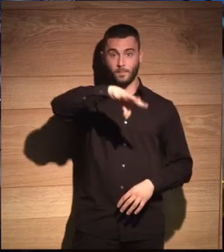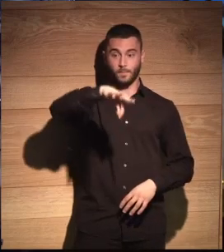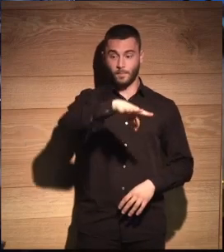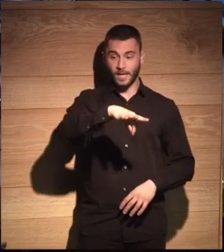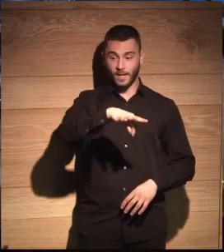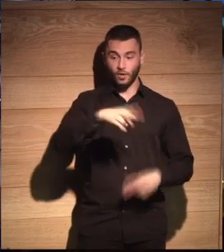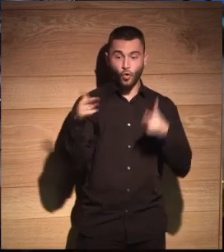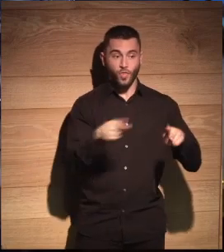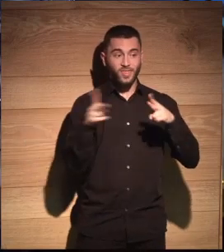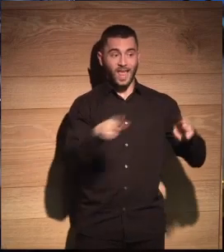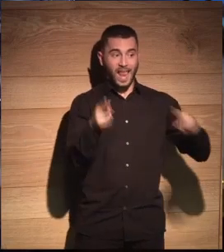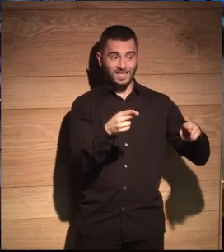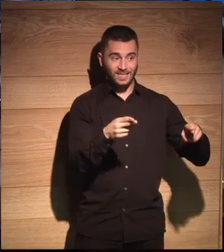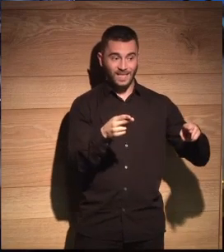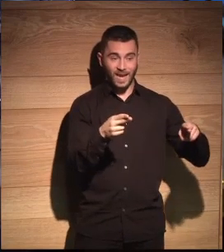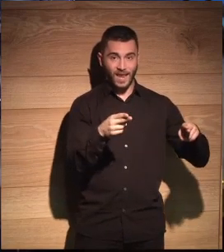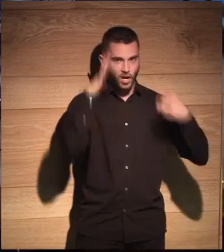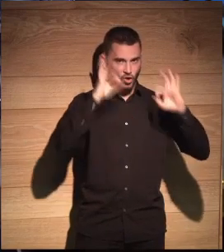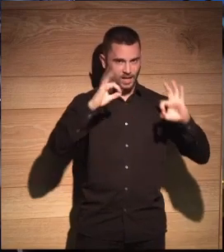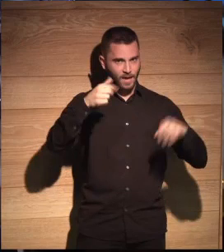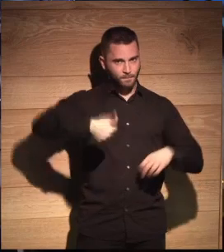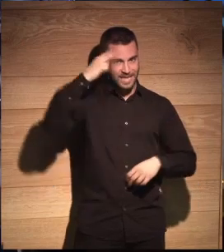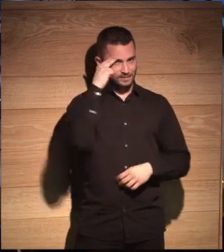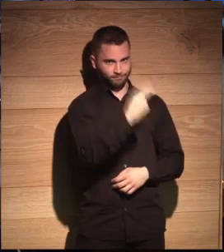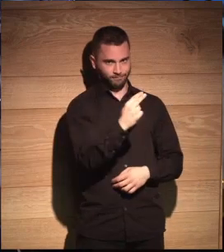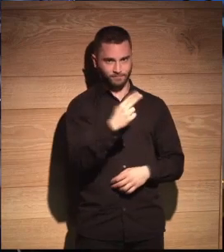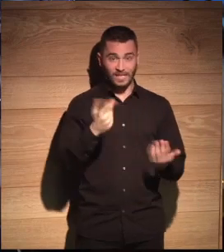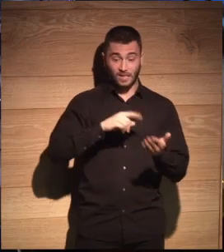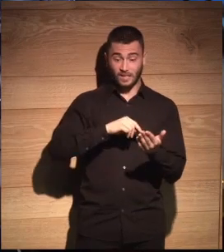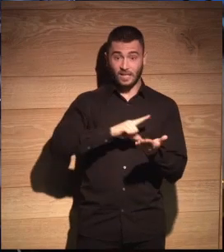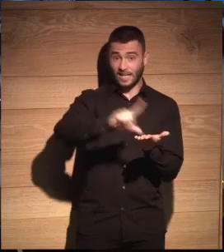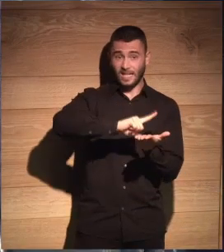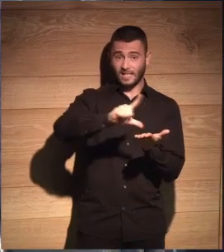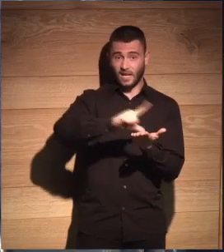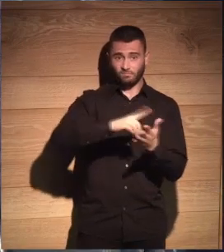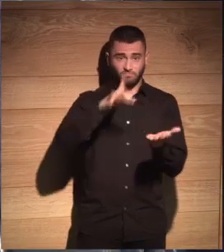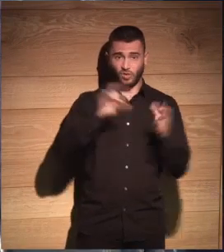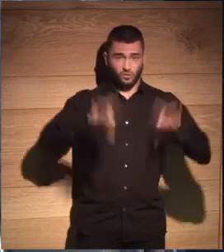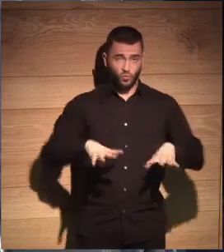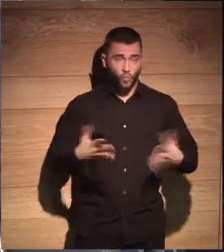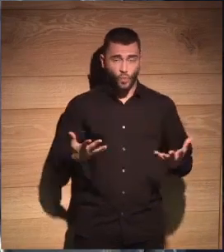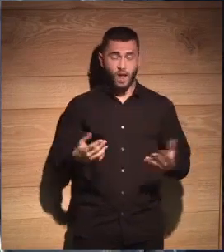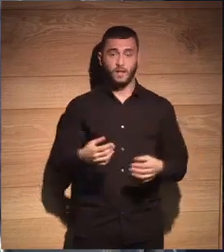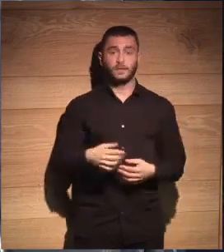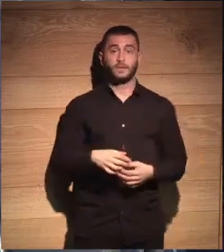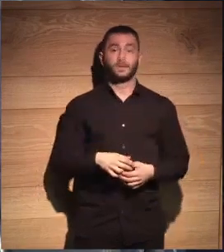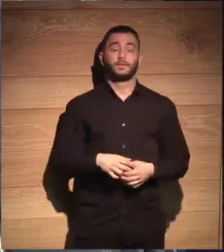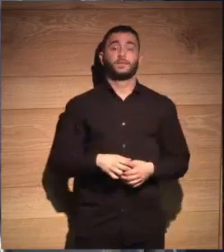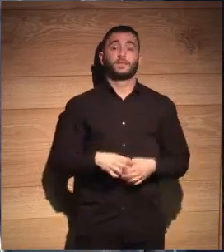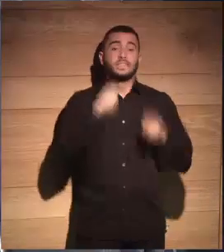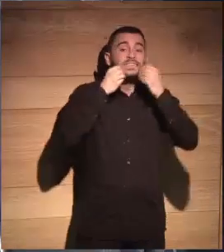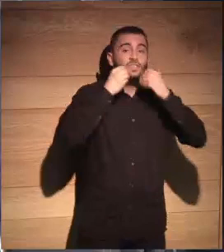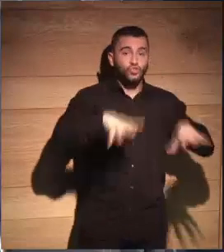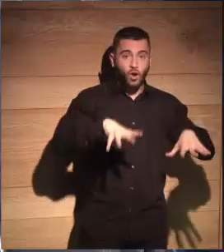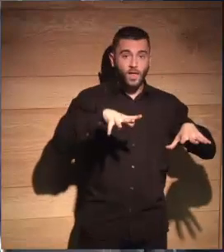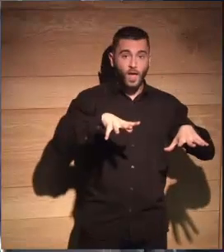de la serie, pues es lo que tenía más coherencia. Y a nivel literario, pues un poco lo mismo. En vez de adaptar una de las